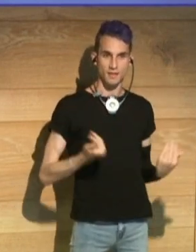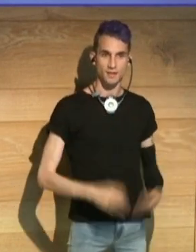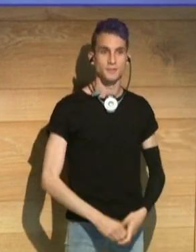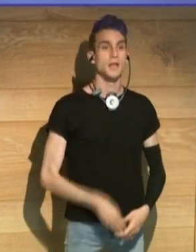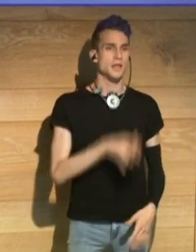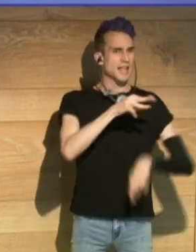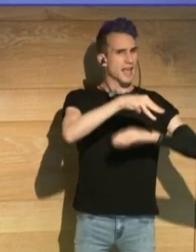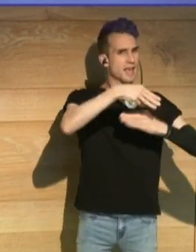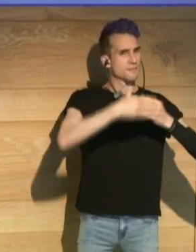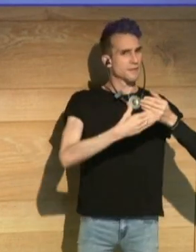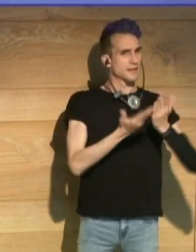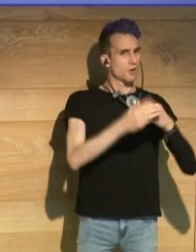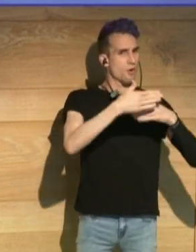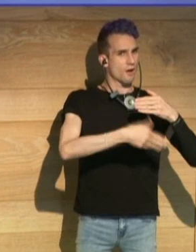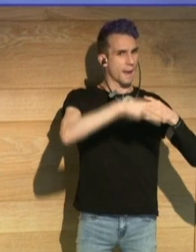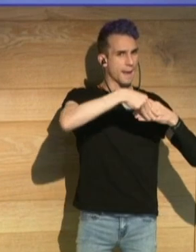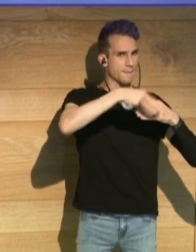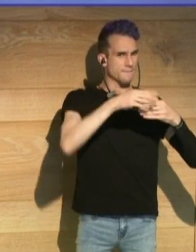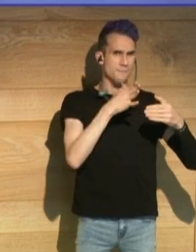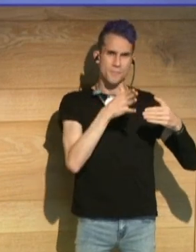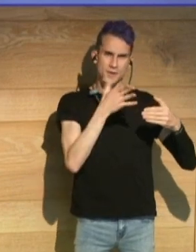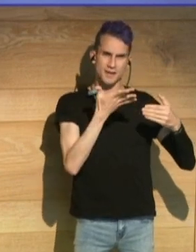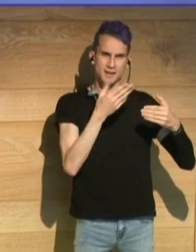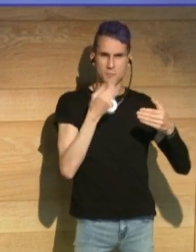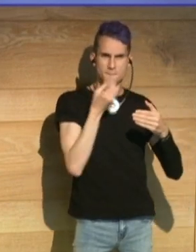del nombre, de la imagen?